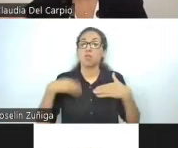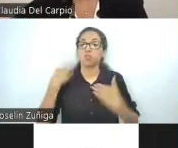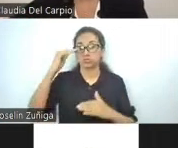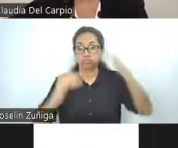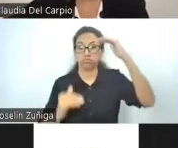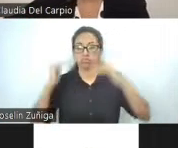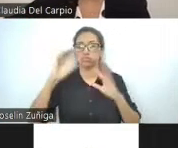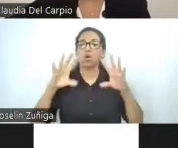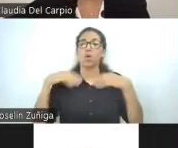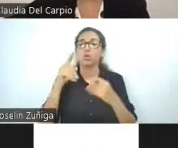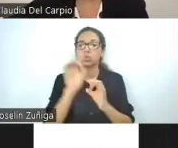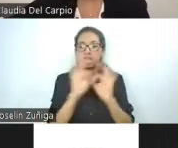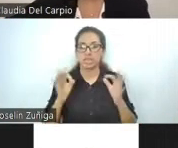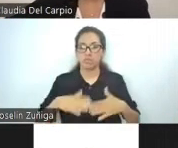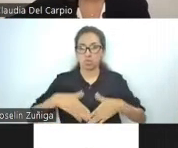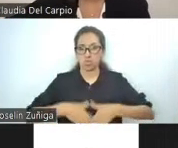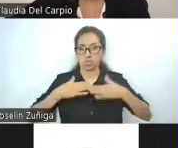nuestra rutina de higiene íntima.